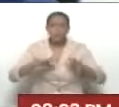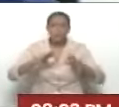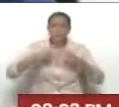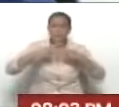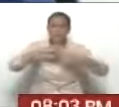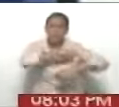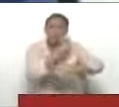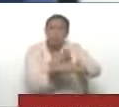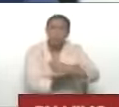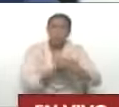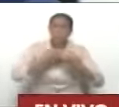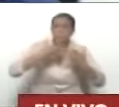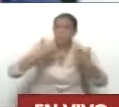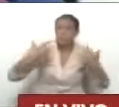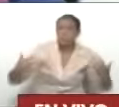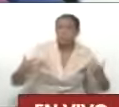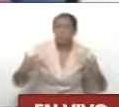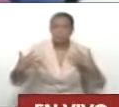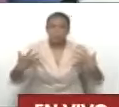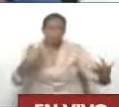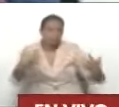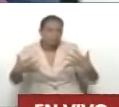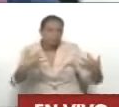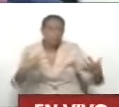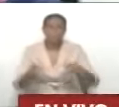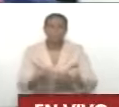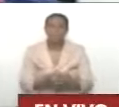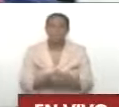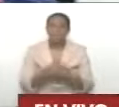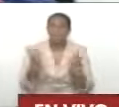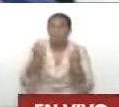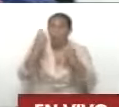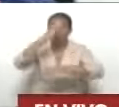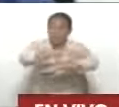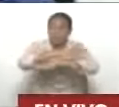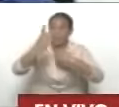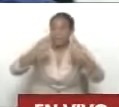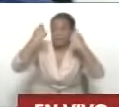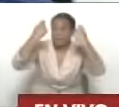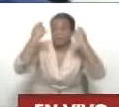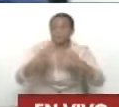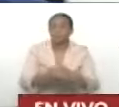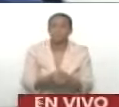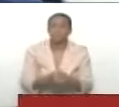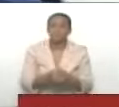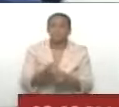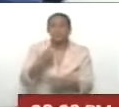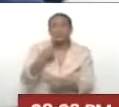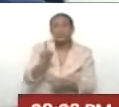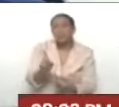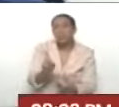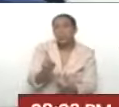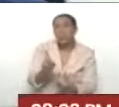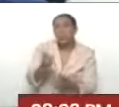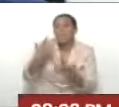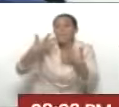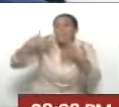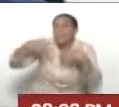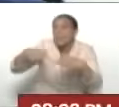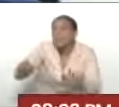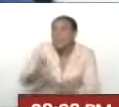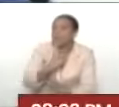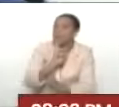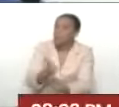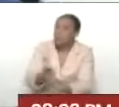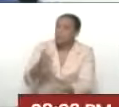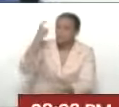en cada campaña. La energía popular. Yo te podría decir que